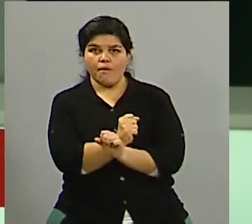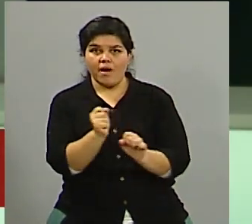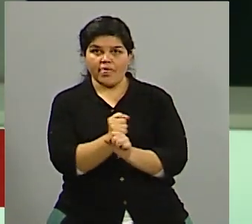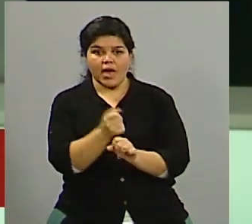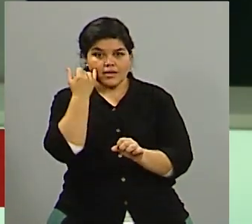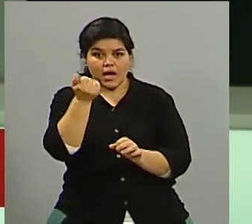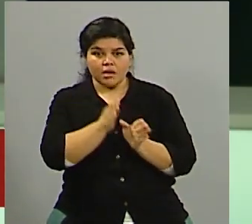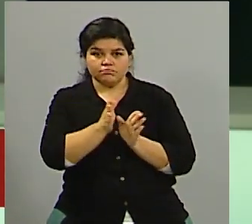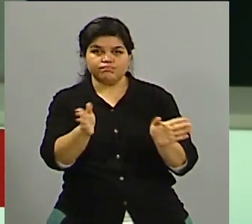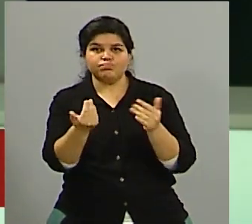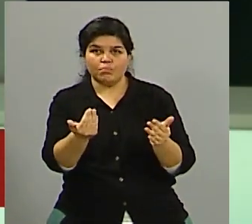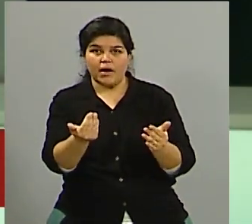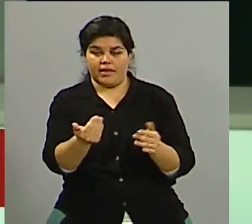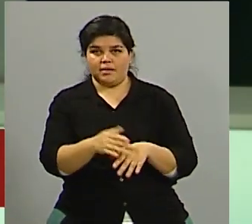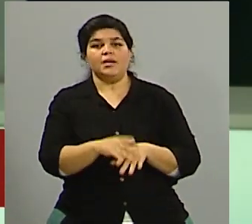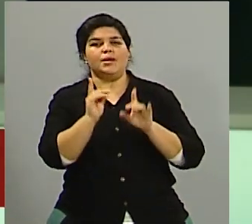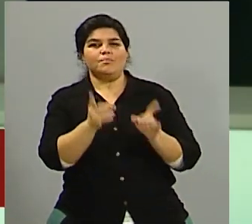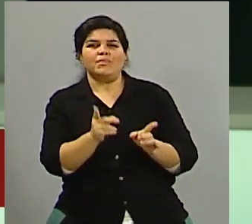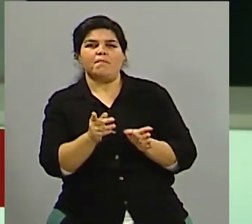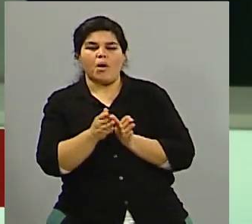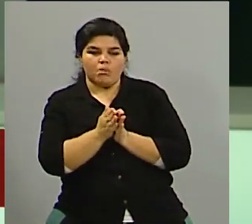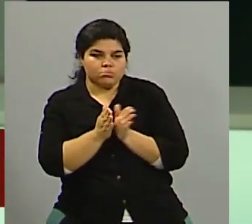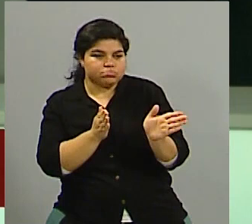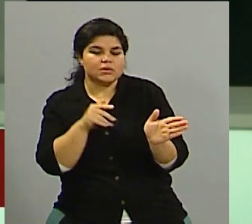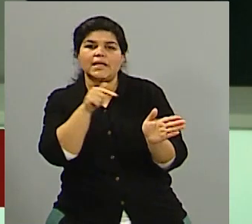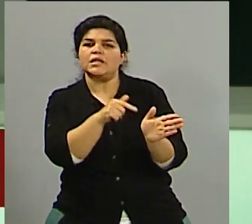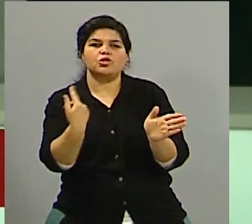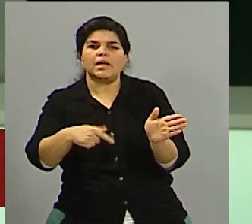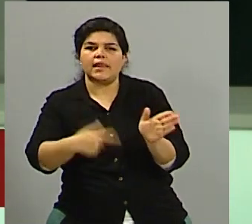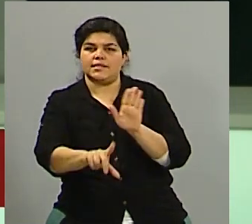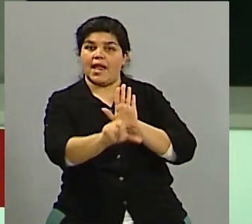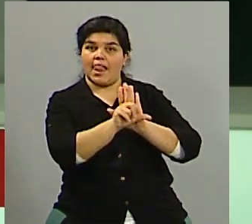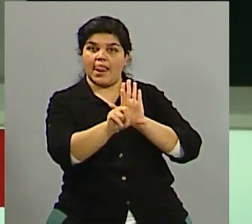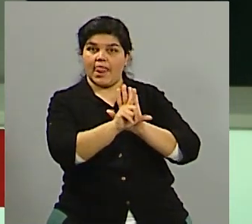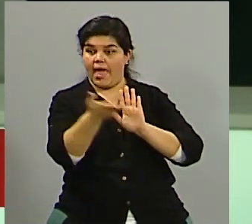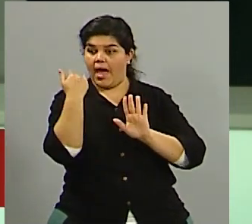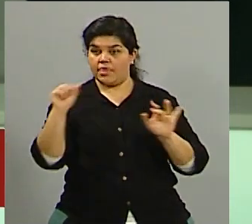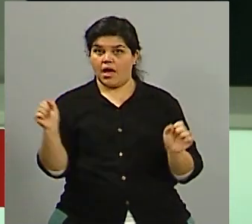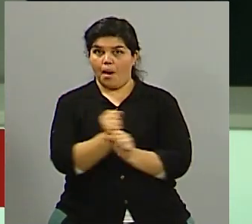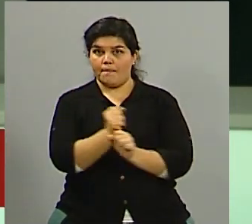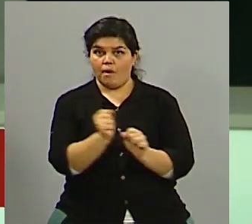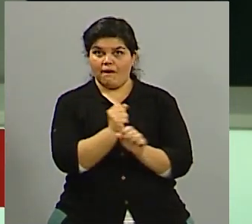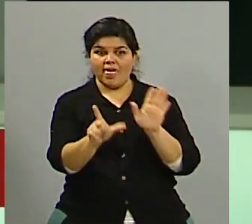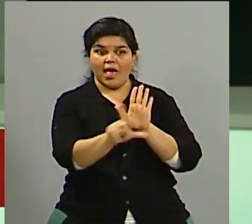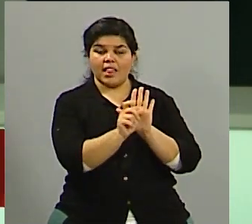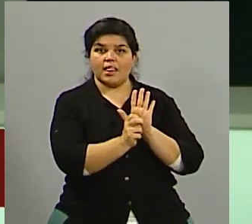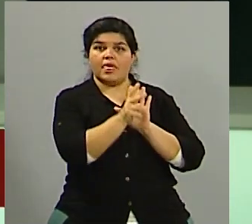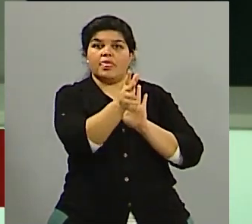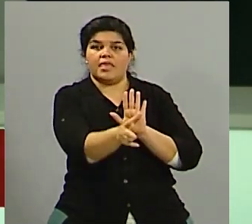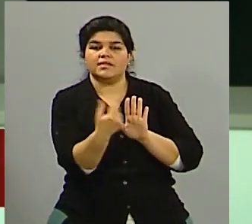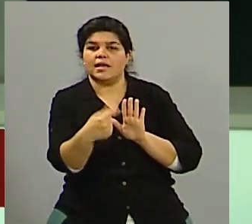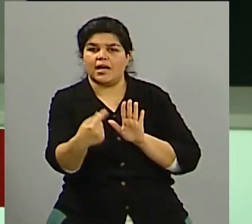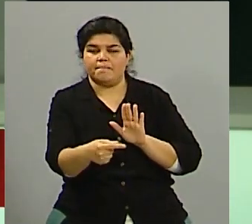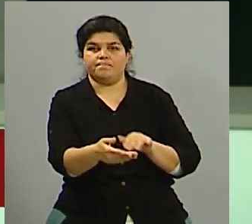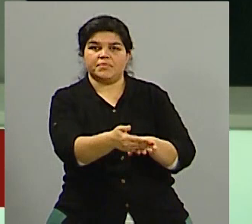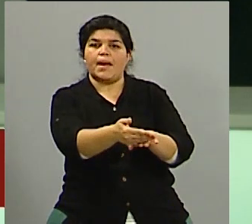cancelación anticipada. Que esto significa, o lo que establece la ley, es que las personas que llamamos prejubilables en